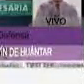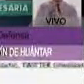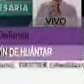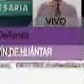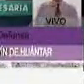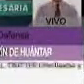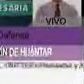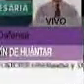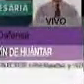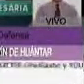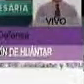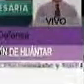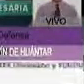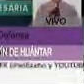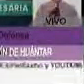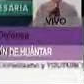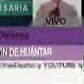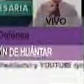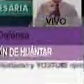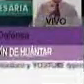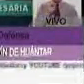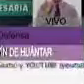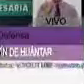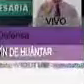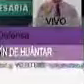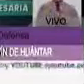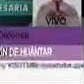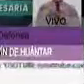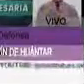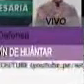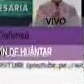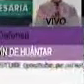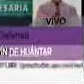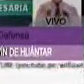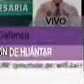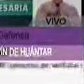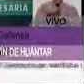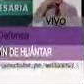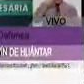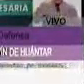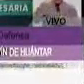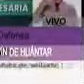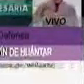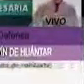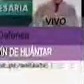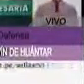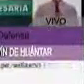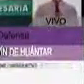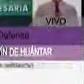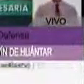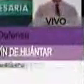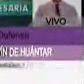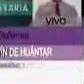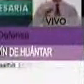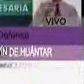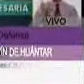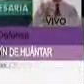británico Derrick Pounder con el mismo objetivo. Y finalmente,